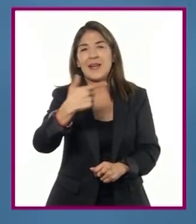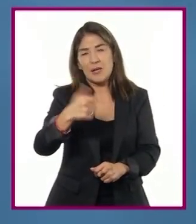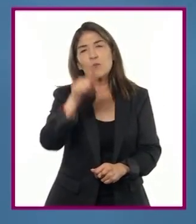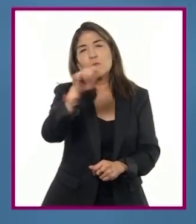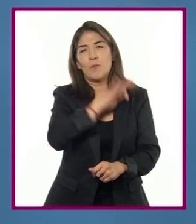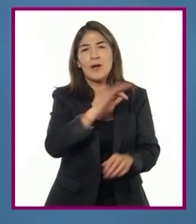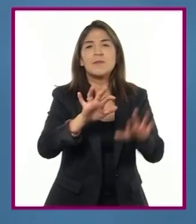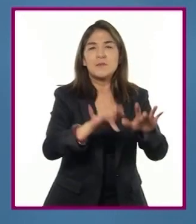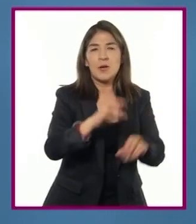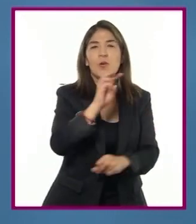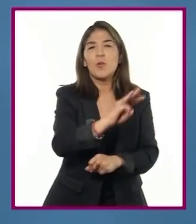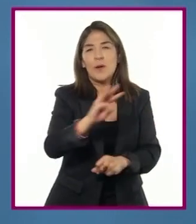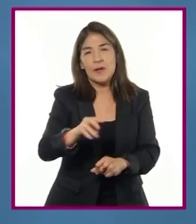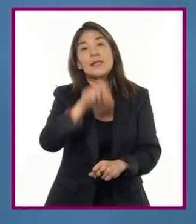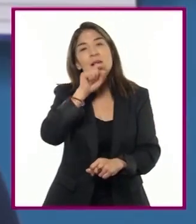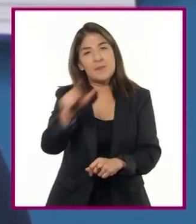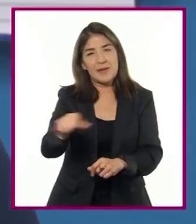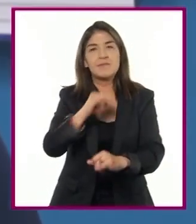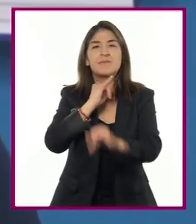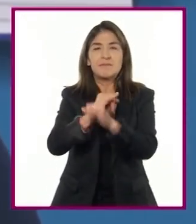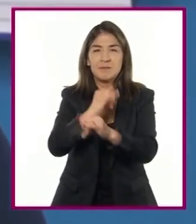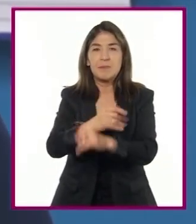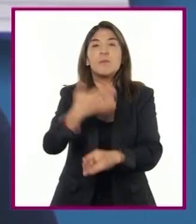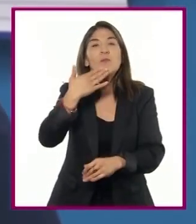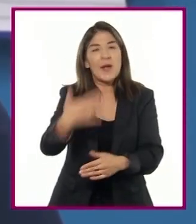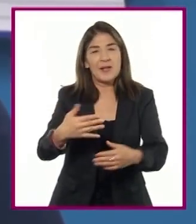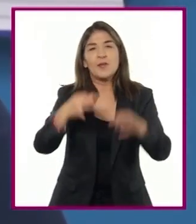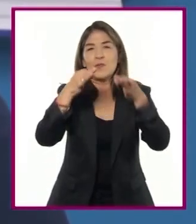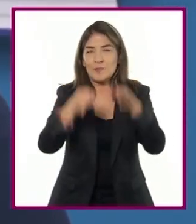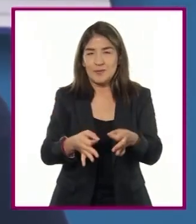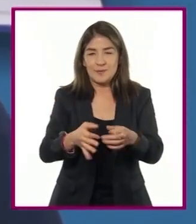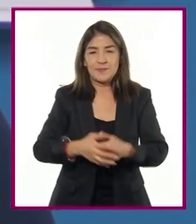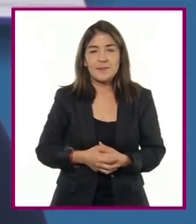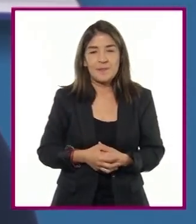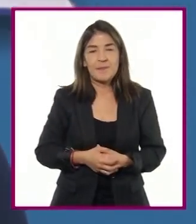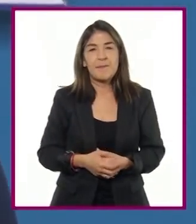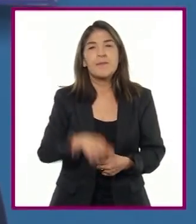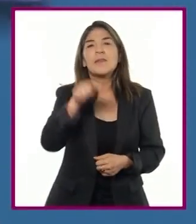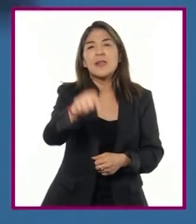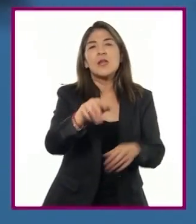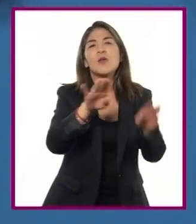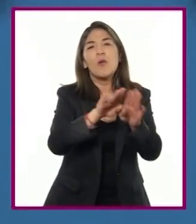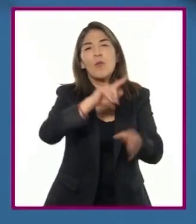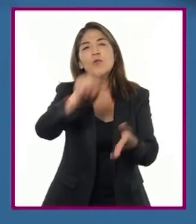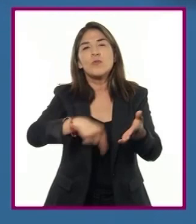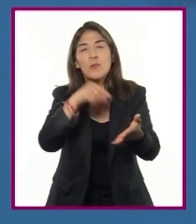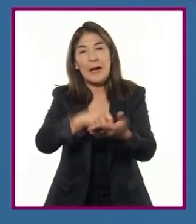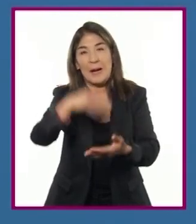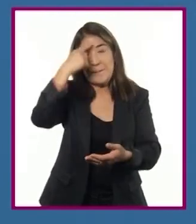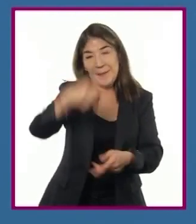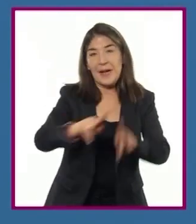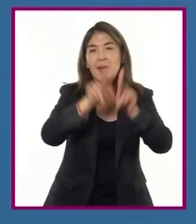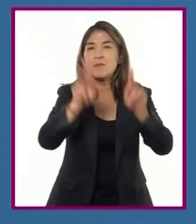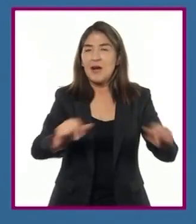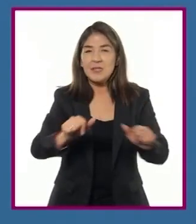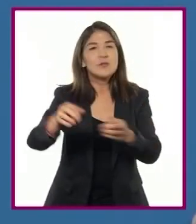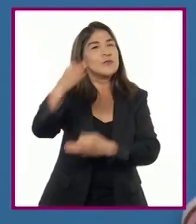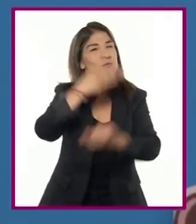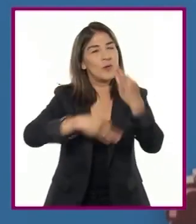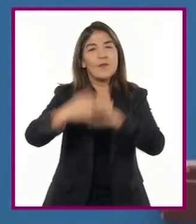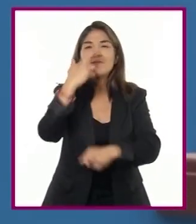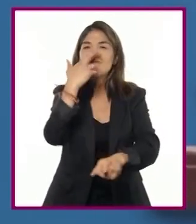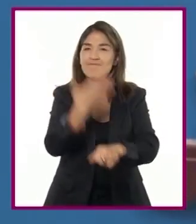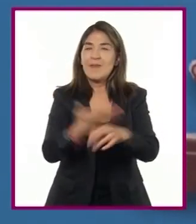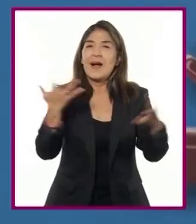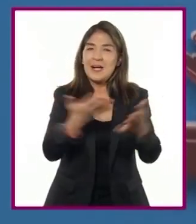visitar sitios web oficiales. Tengan presente que crear espacios de paz es responsabilidad de todas y todos.